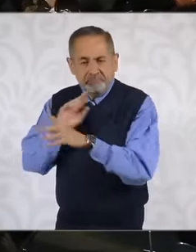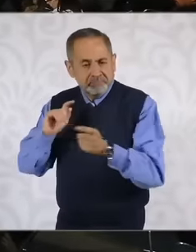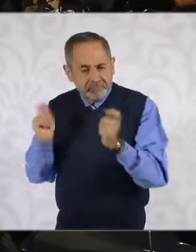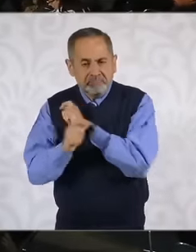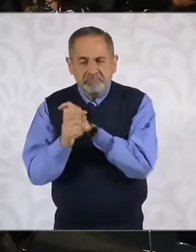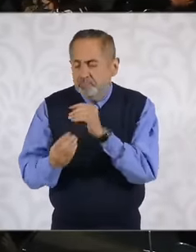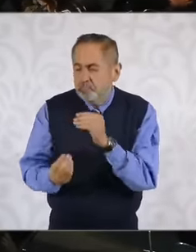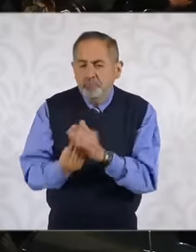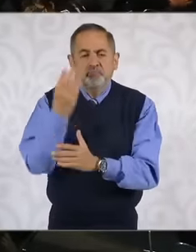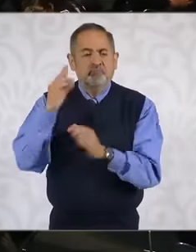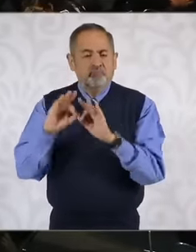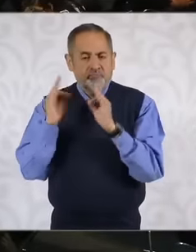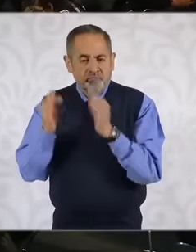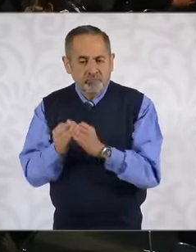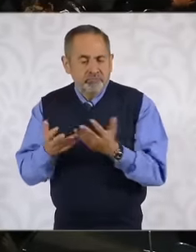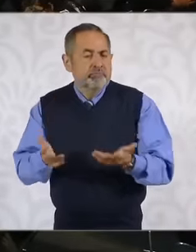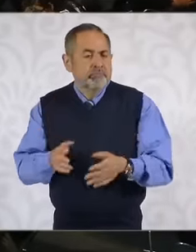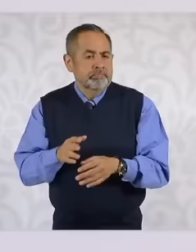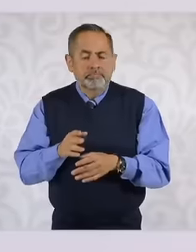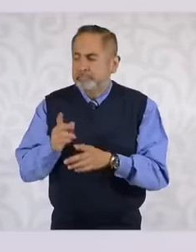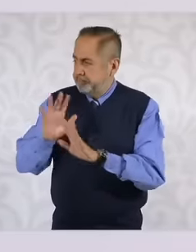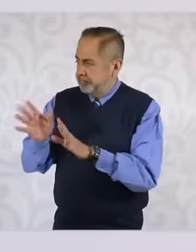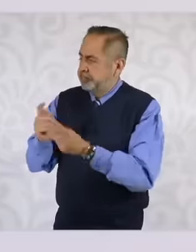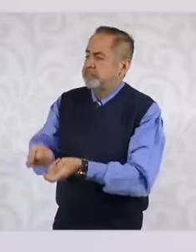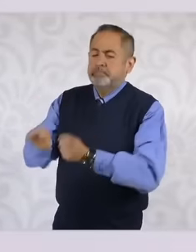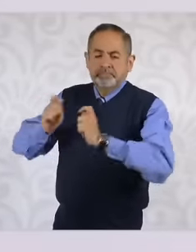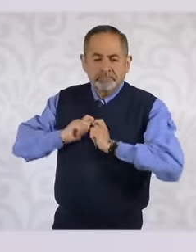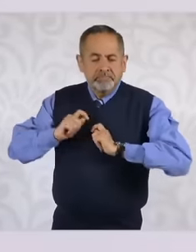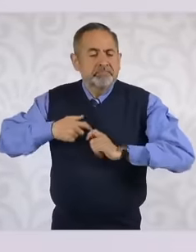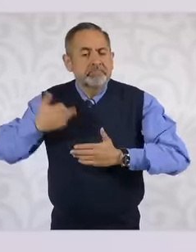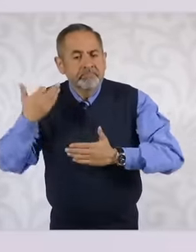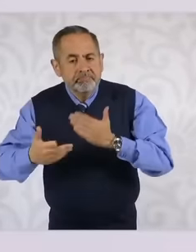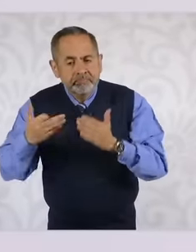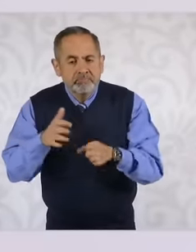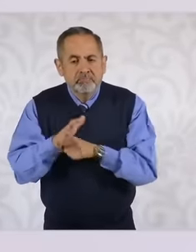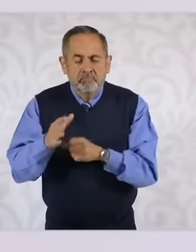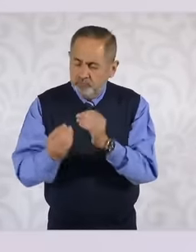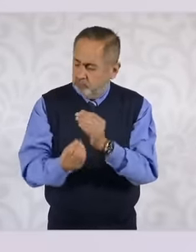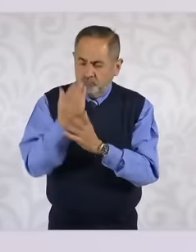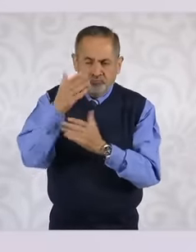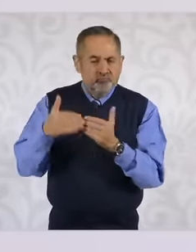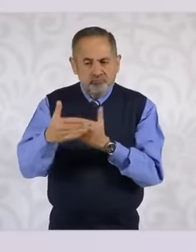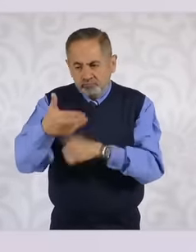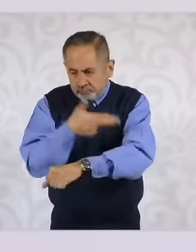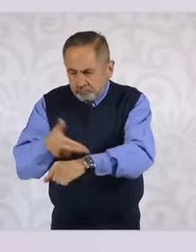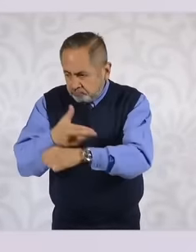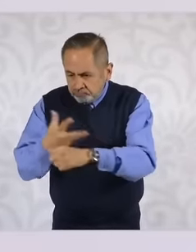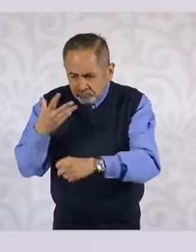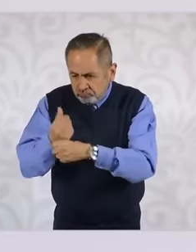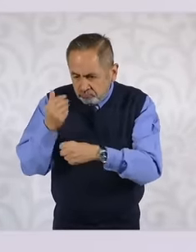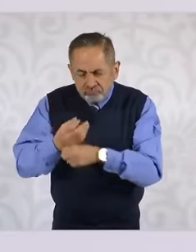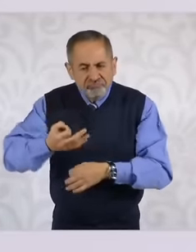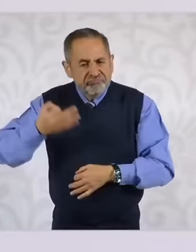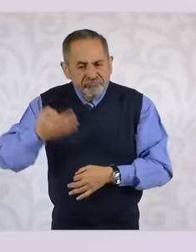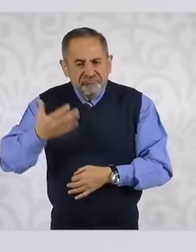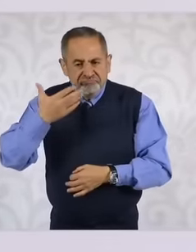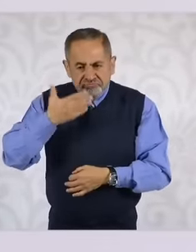nuevo modelo. ¿Qué nos toca a nosotros? Pues hacer eficiente ese modelo, tanto en la atención